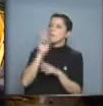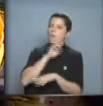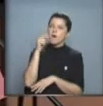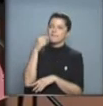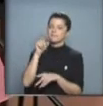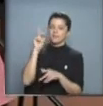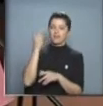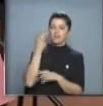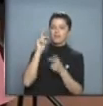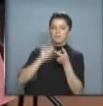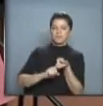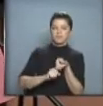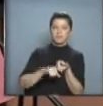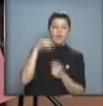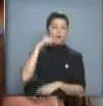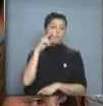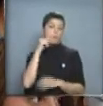estar un tiempo, capaz. Claro, usted pensó.